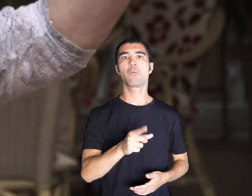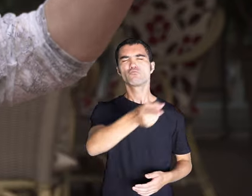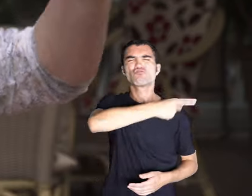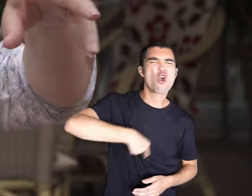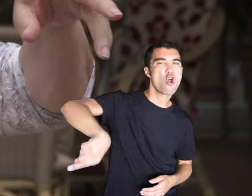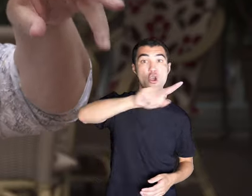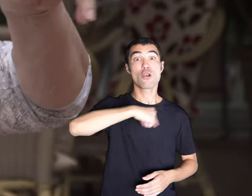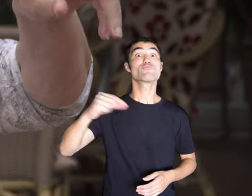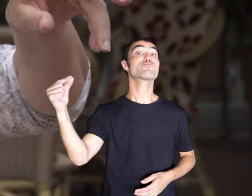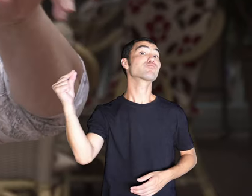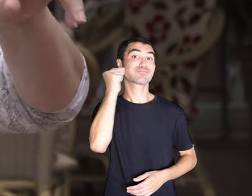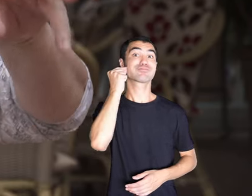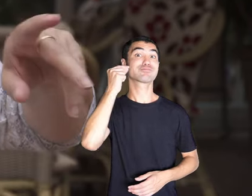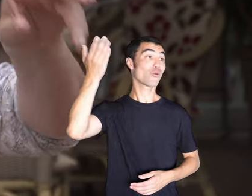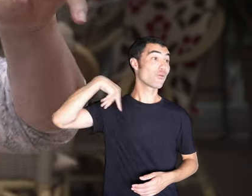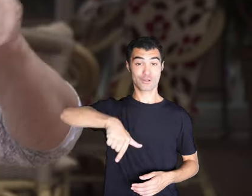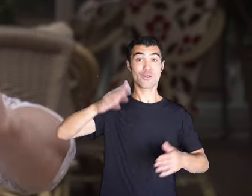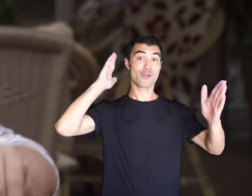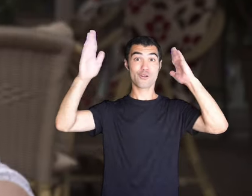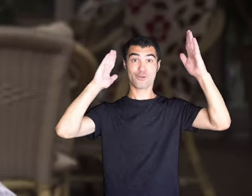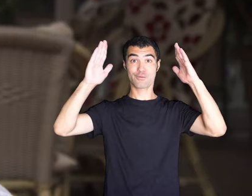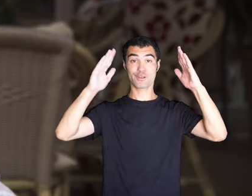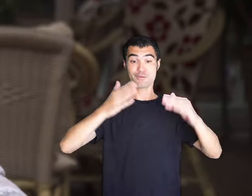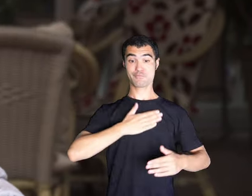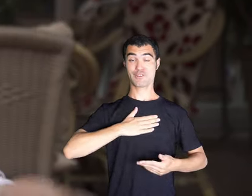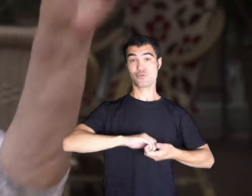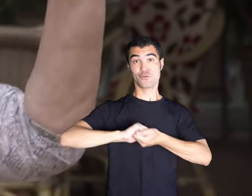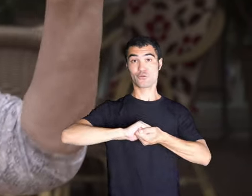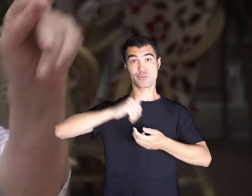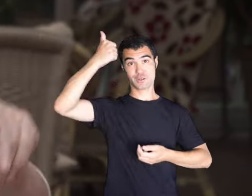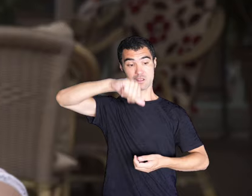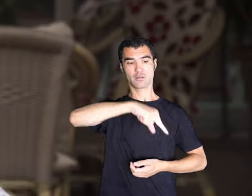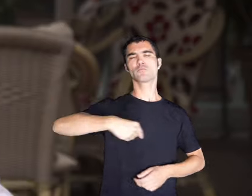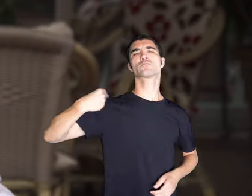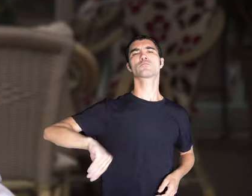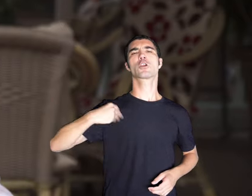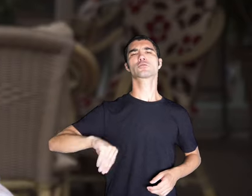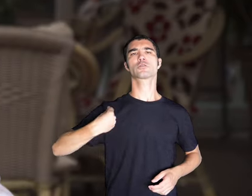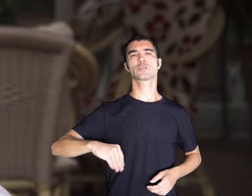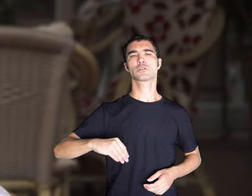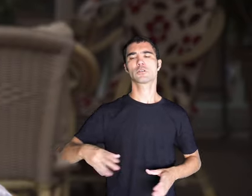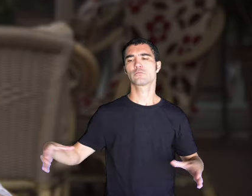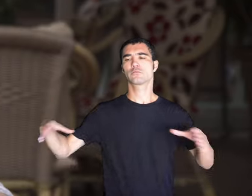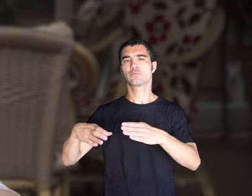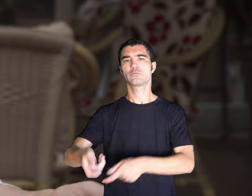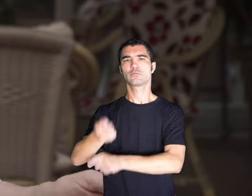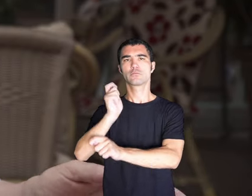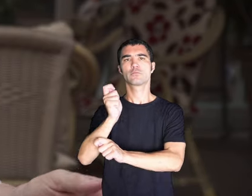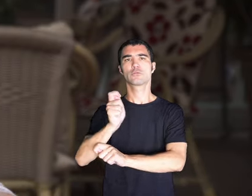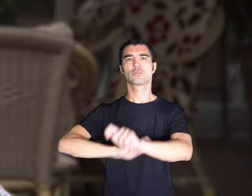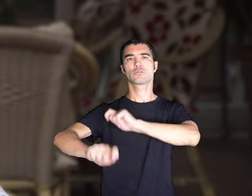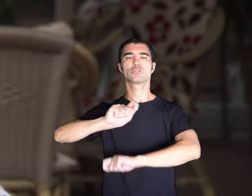corriente, desde luego, porque yo creo que a esta época mi cuñado era el presidente de la cofradía de pescadores de Soller. Todo el